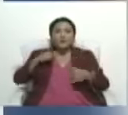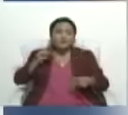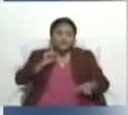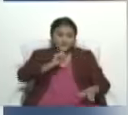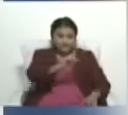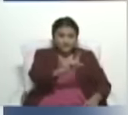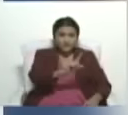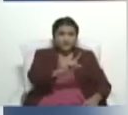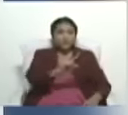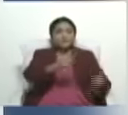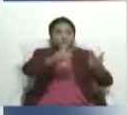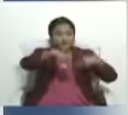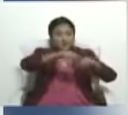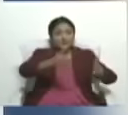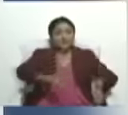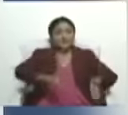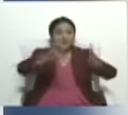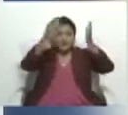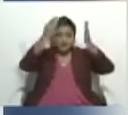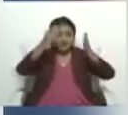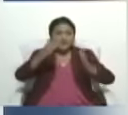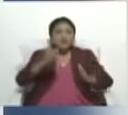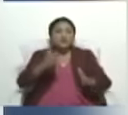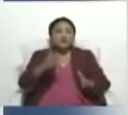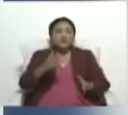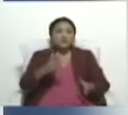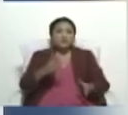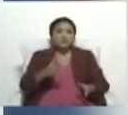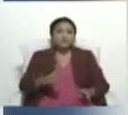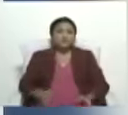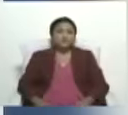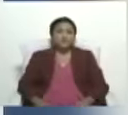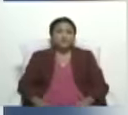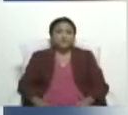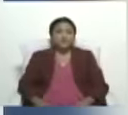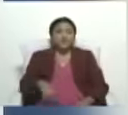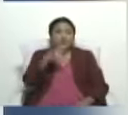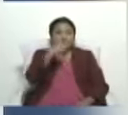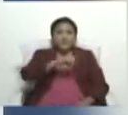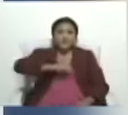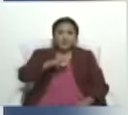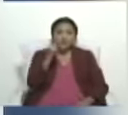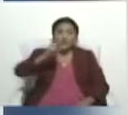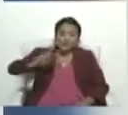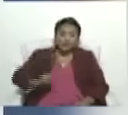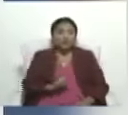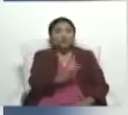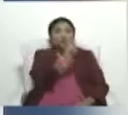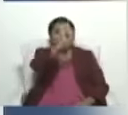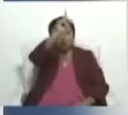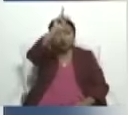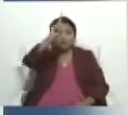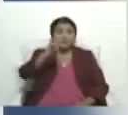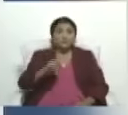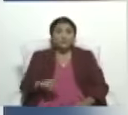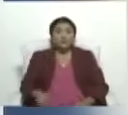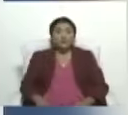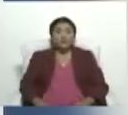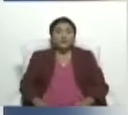camino real, era el edificio donde se encontraba. Y bueno, están unos policías, subo y me